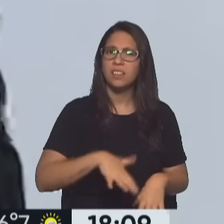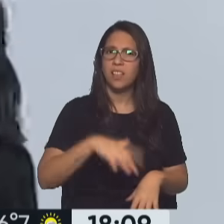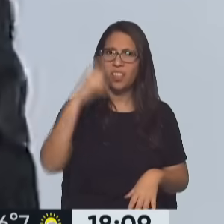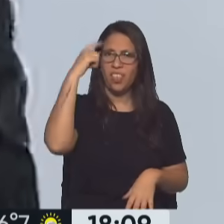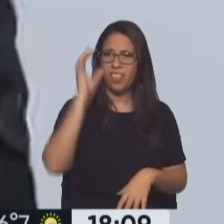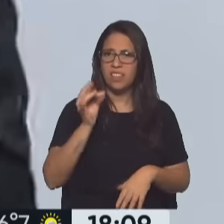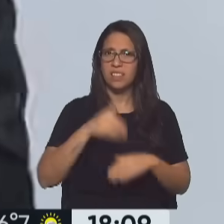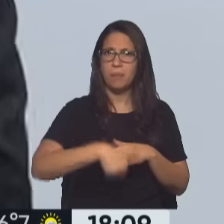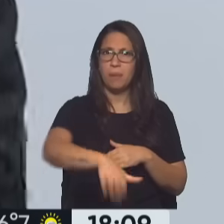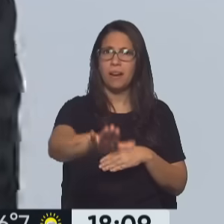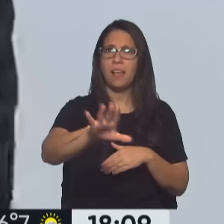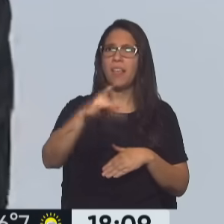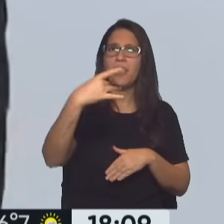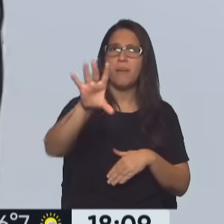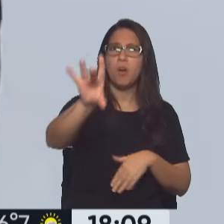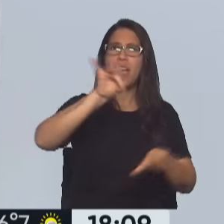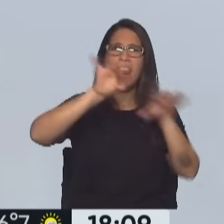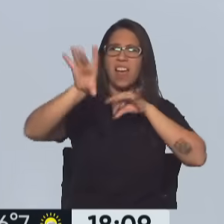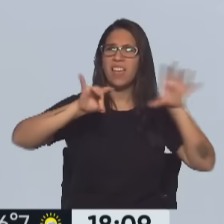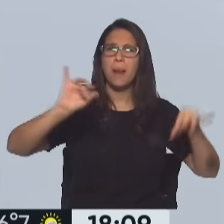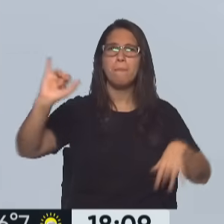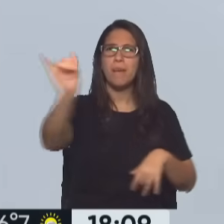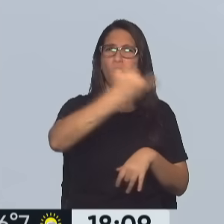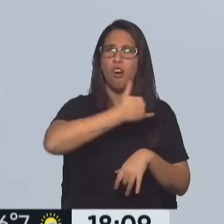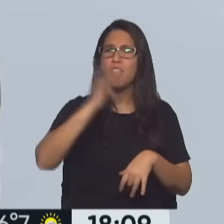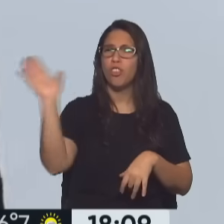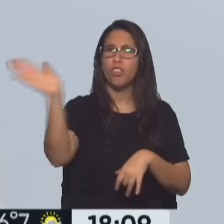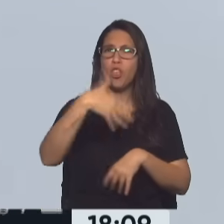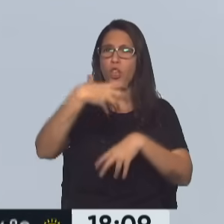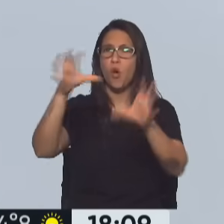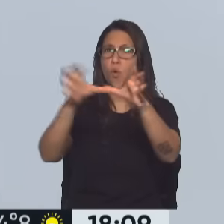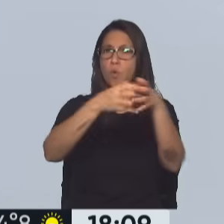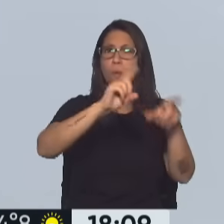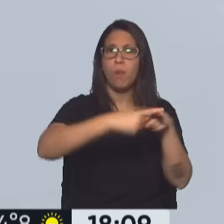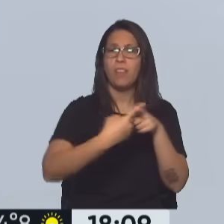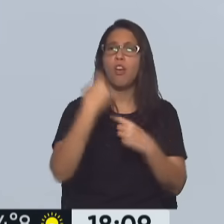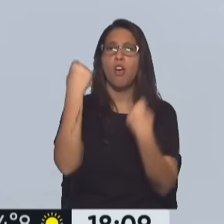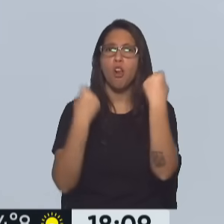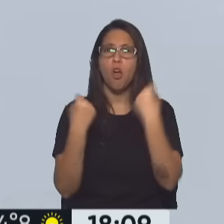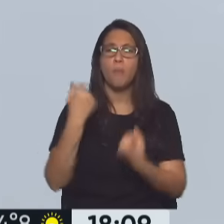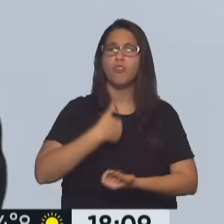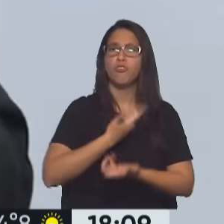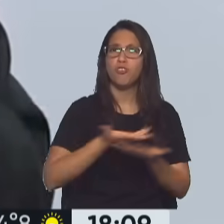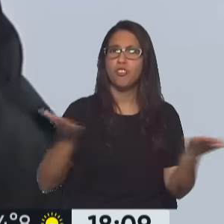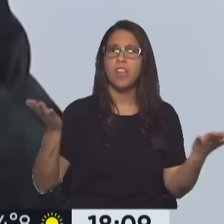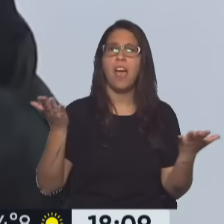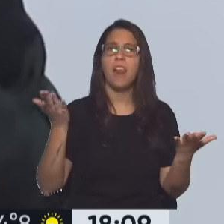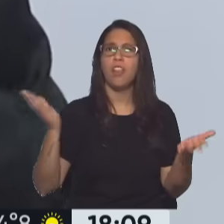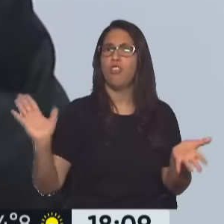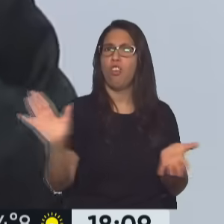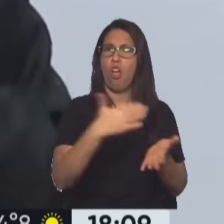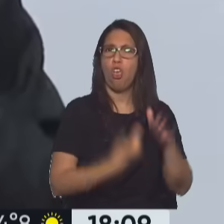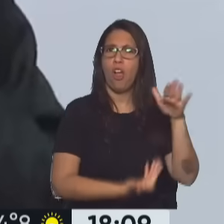10 de diciembre es elegir a los mejores de cada una de las fuerzas económicas, sociales,